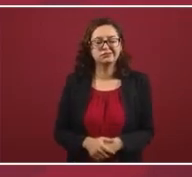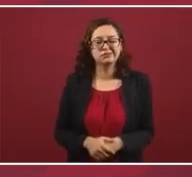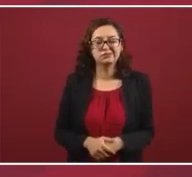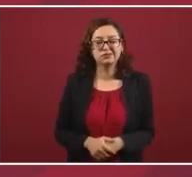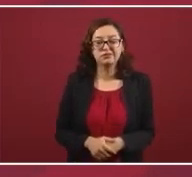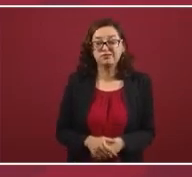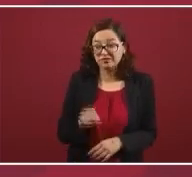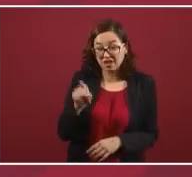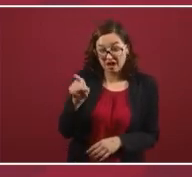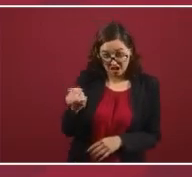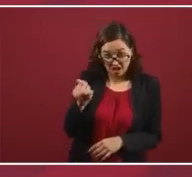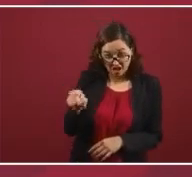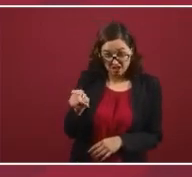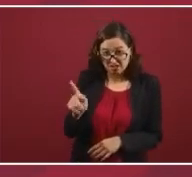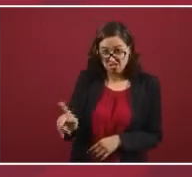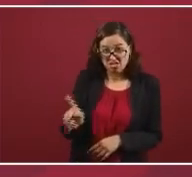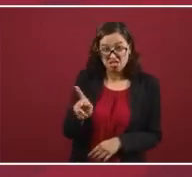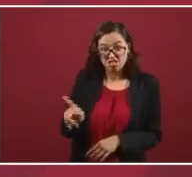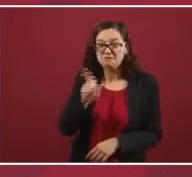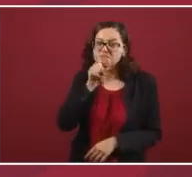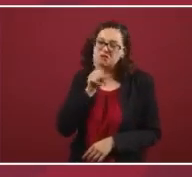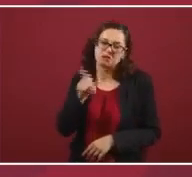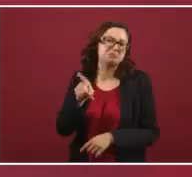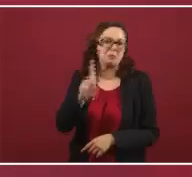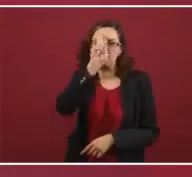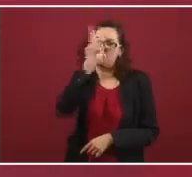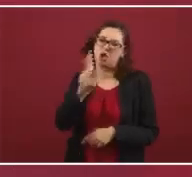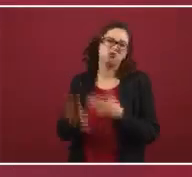es el que más nos afecta,